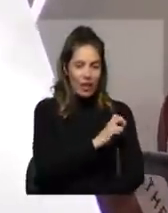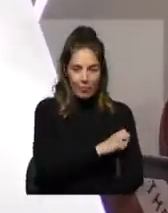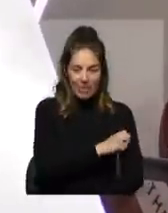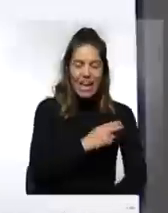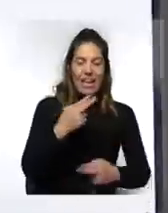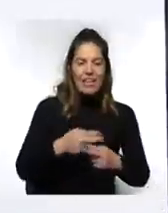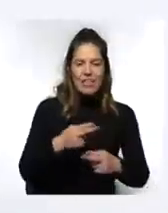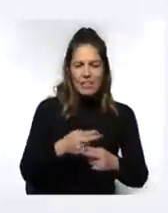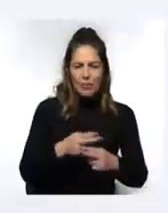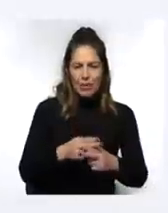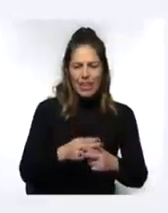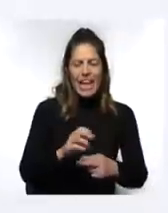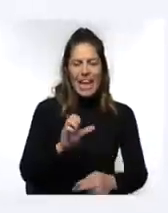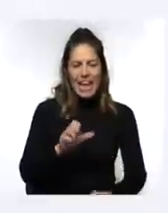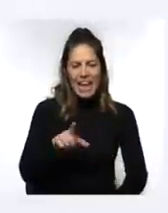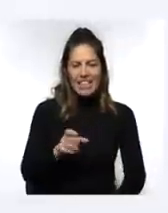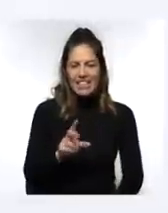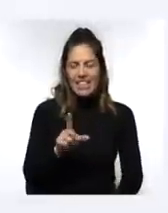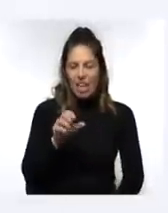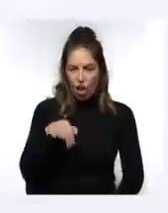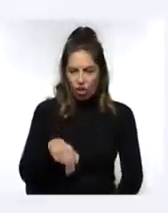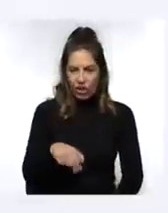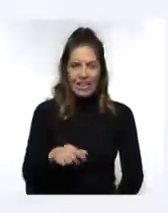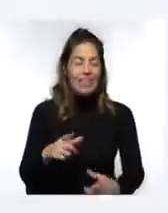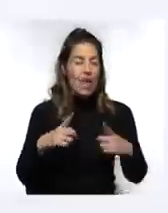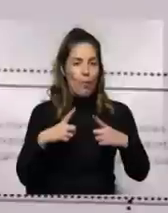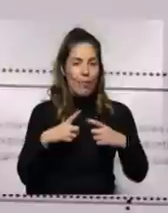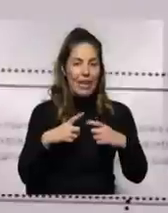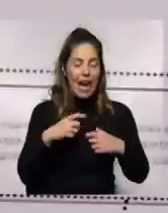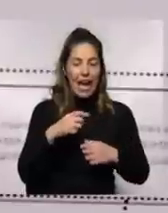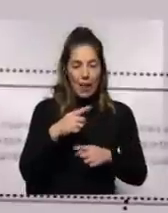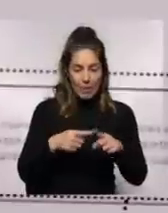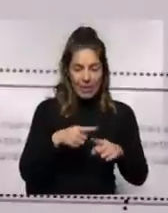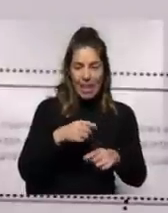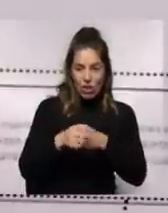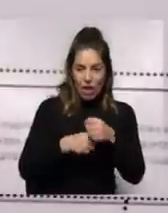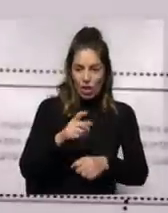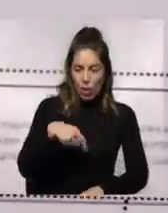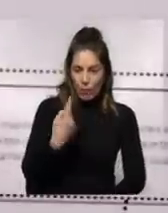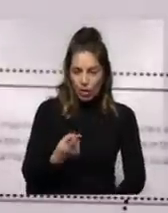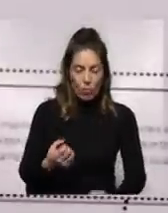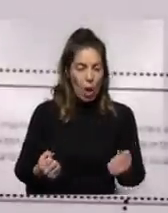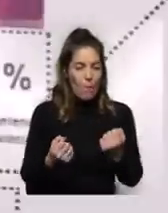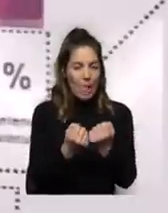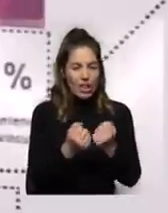se llamará epsilon que se prevé estará en el mercado A mediados del año próximo y que tenga un impacto similar en cuanto al crecimiento